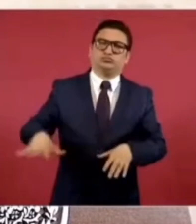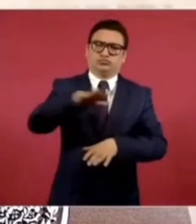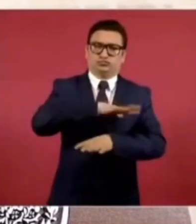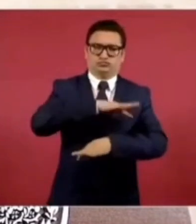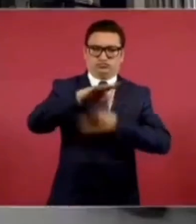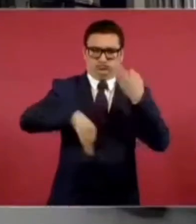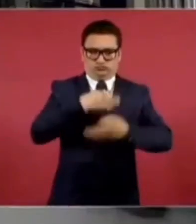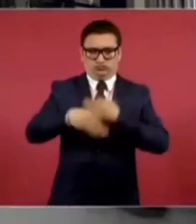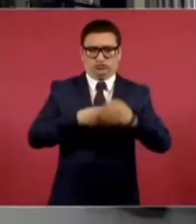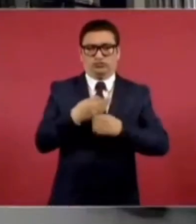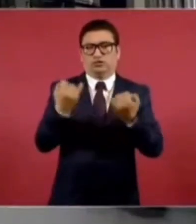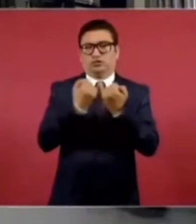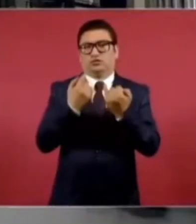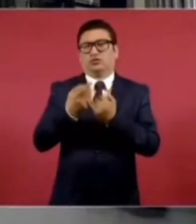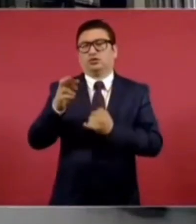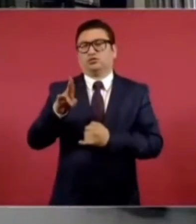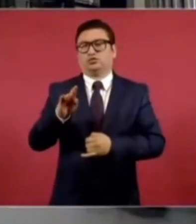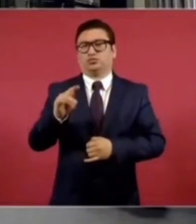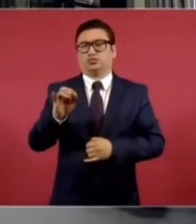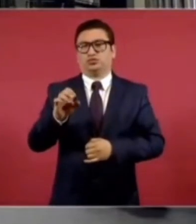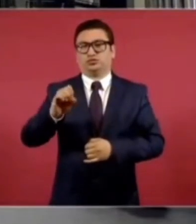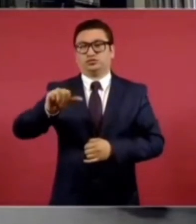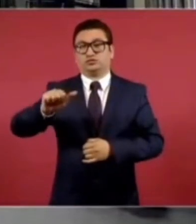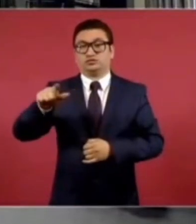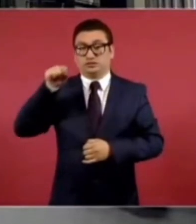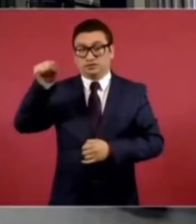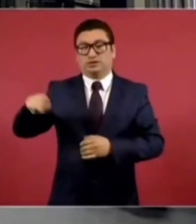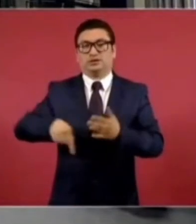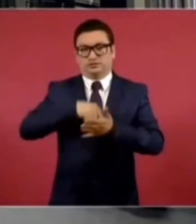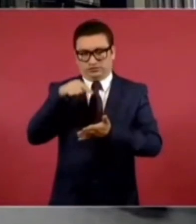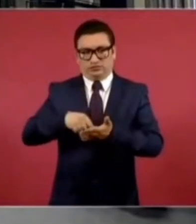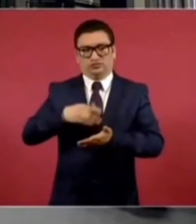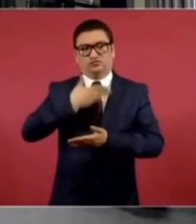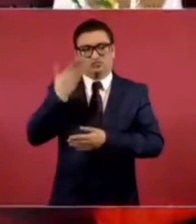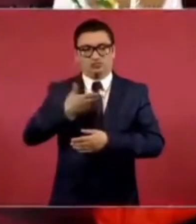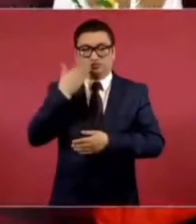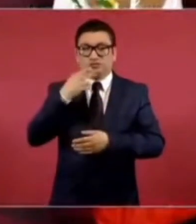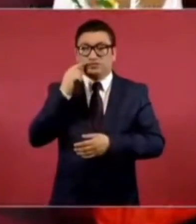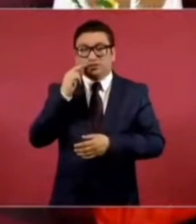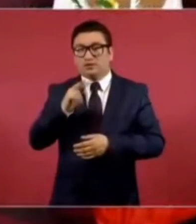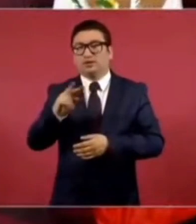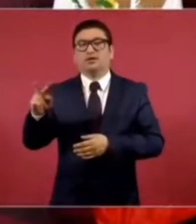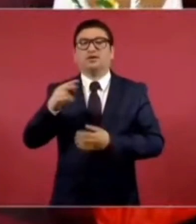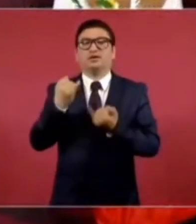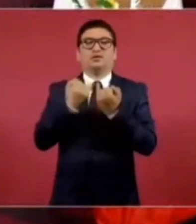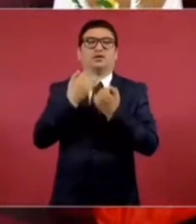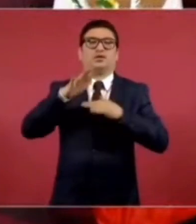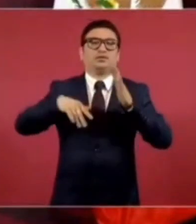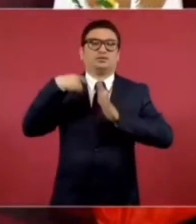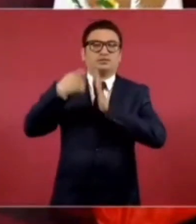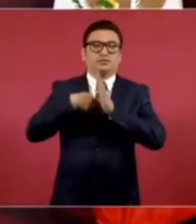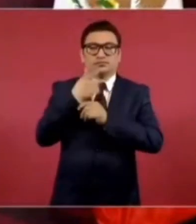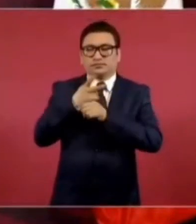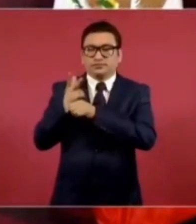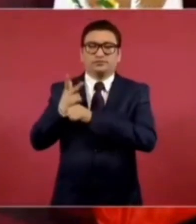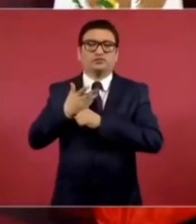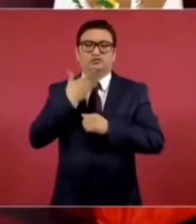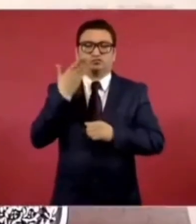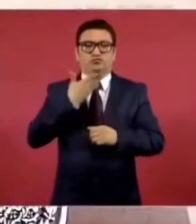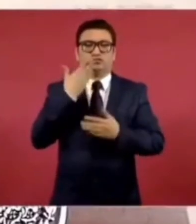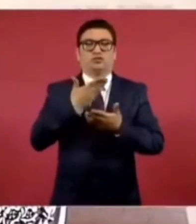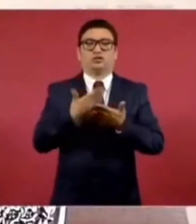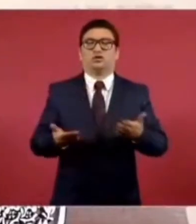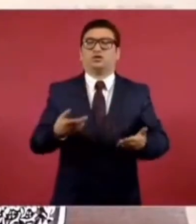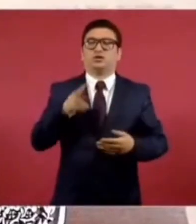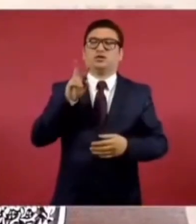por La Rumorosa cada vez que paso grabo algo un video ahora acaban